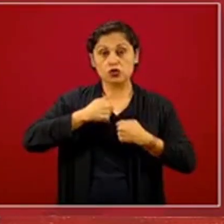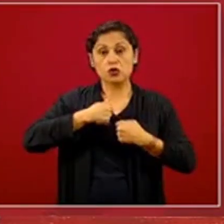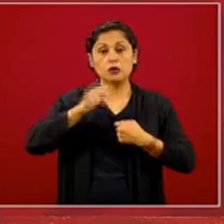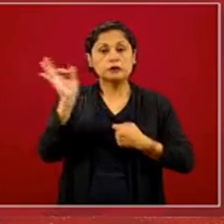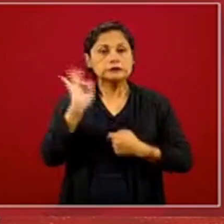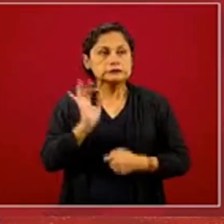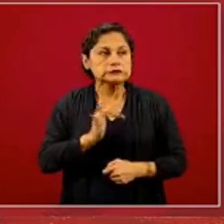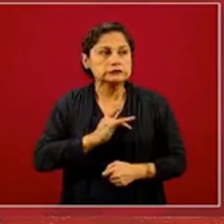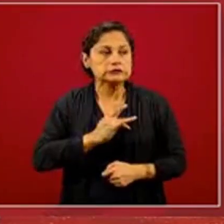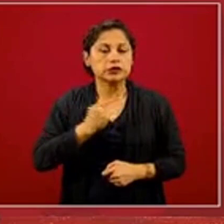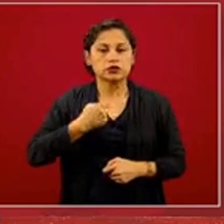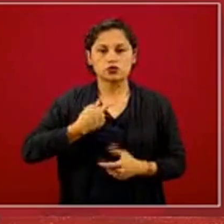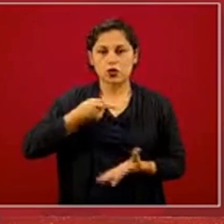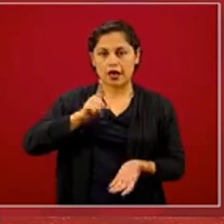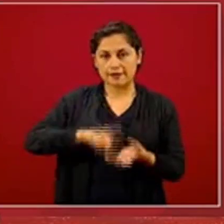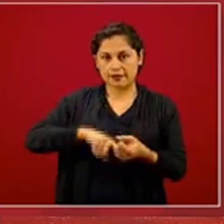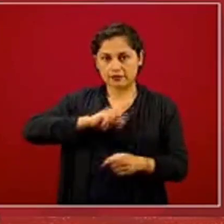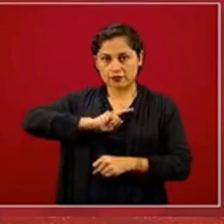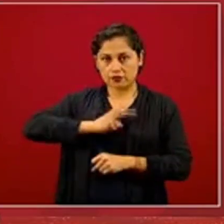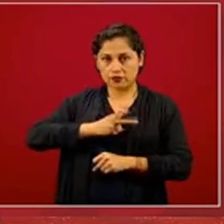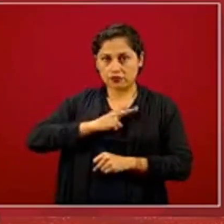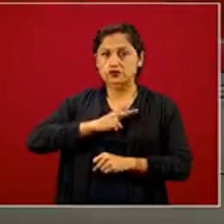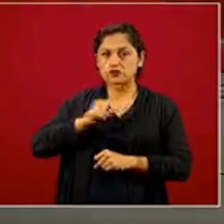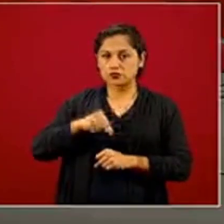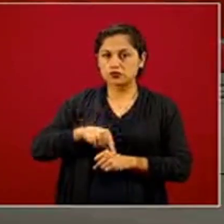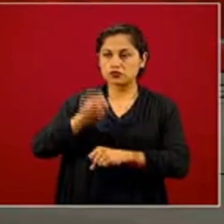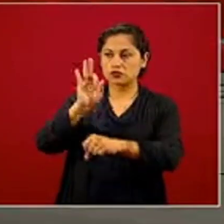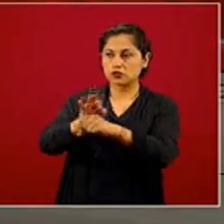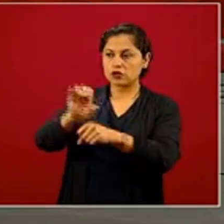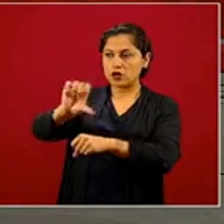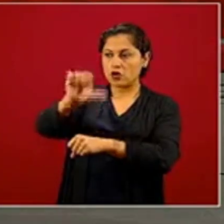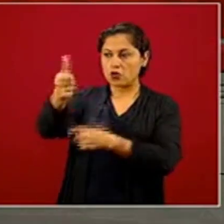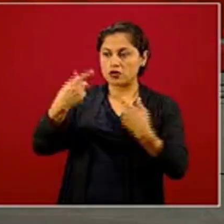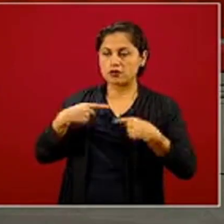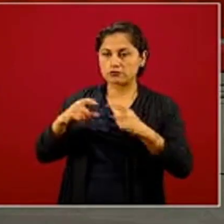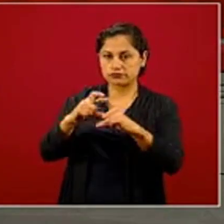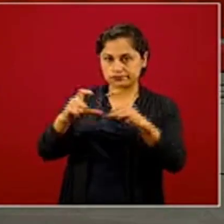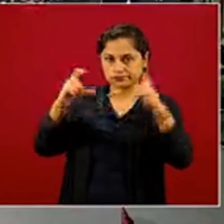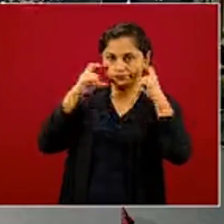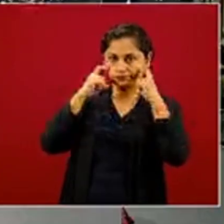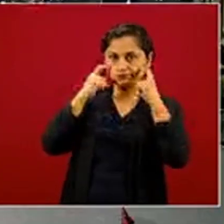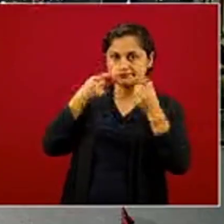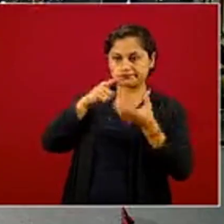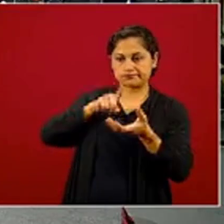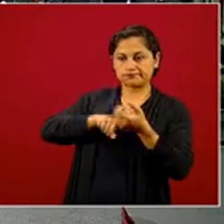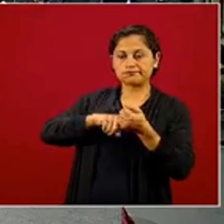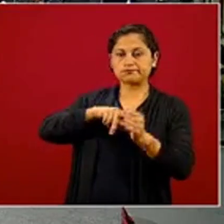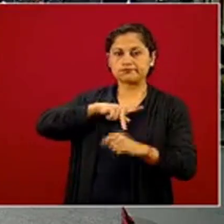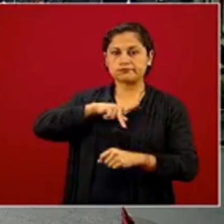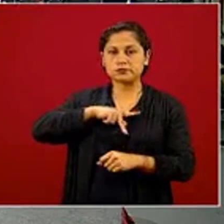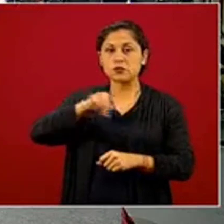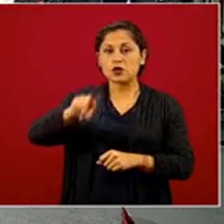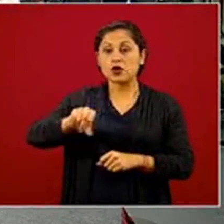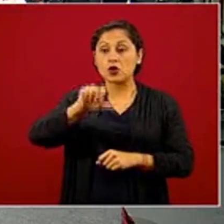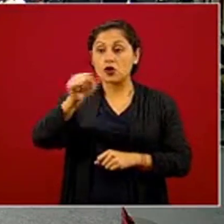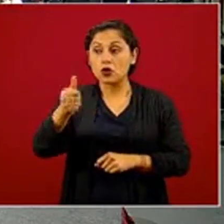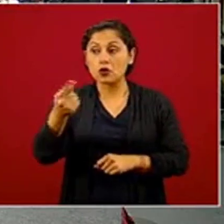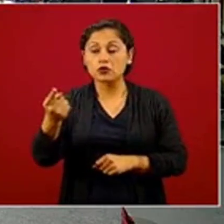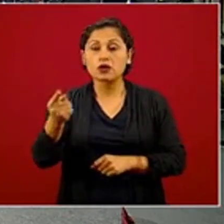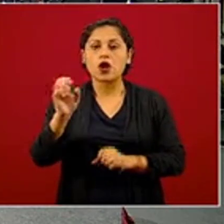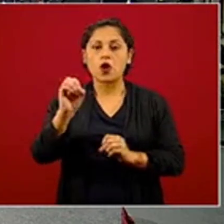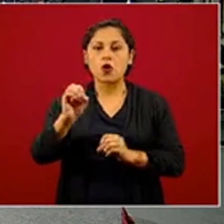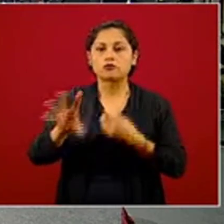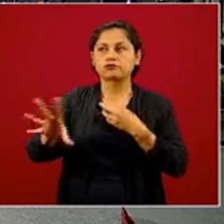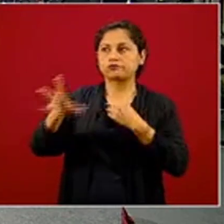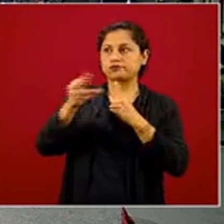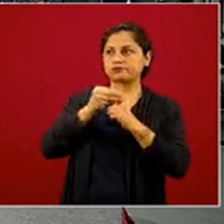de protección para quien lo recibe. Esas son las motivaciones para hoy sí y ayer no. Creo que nos va a dar tiempo de una última con Liz,